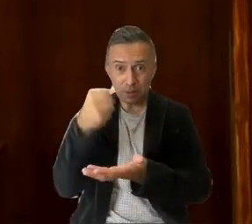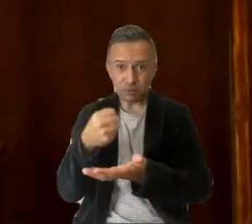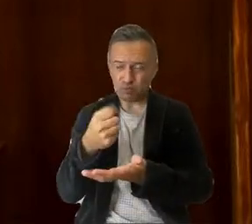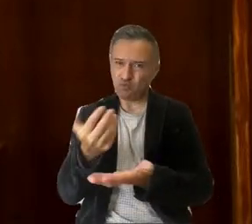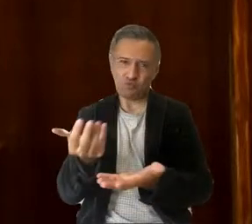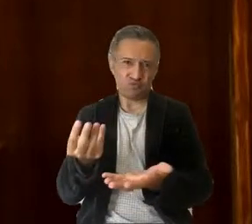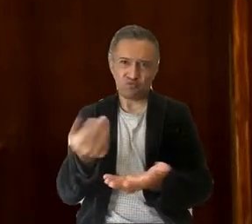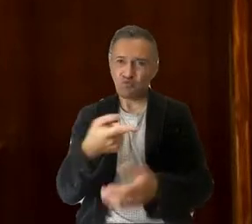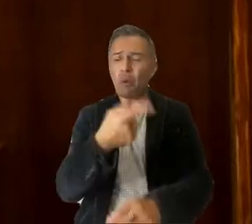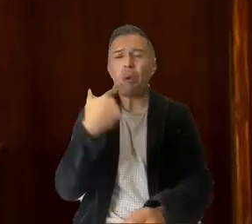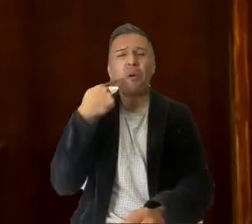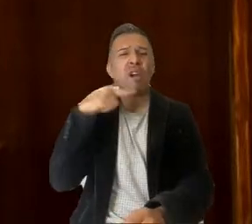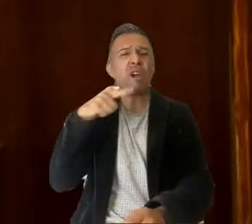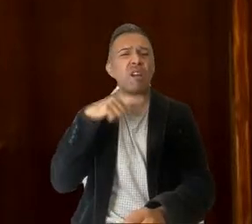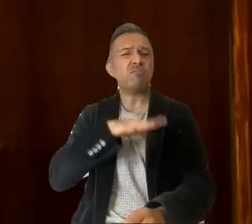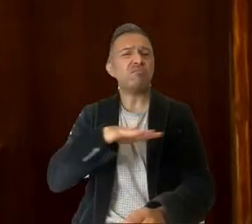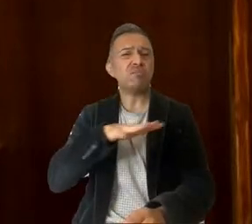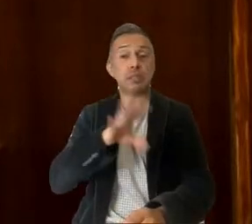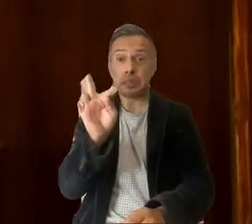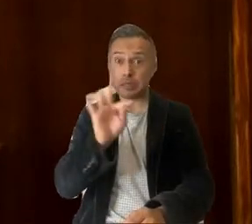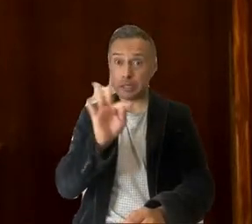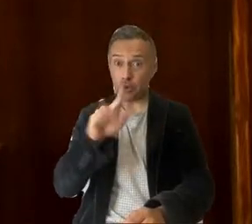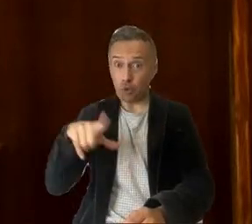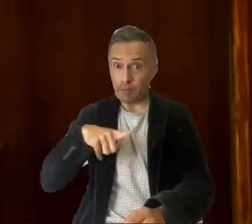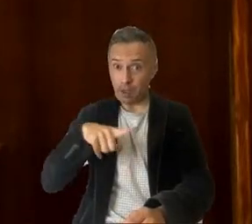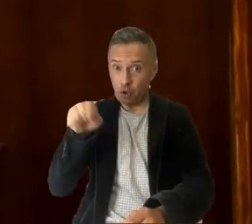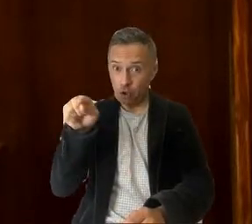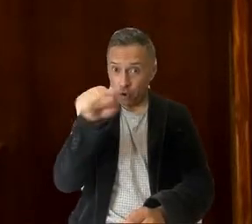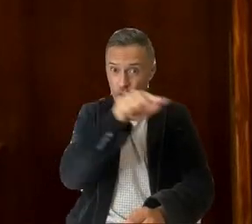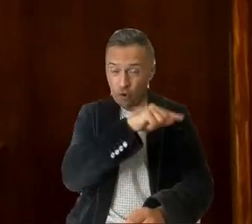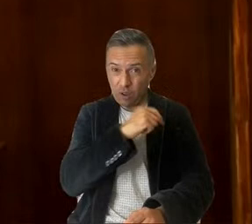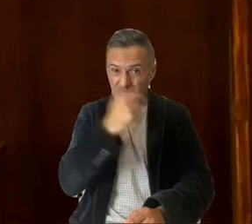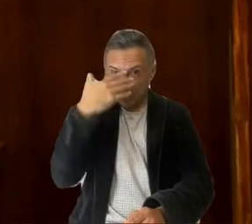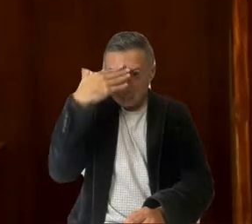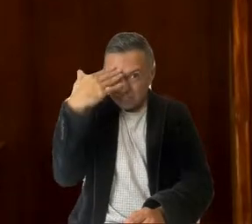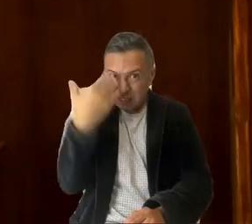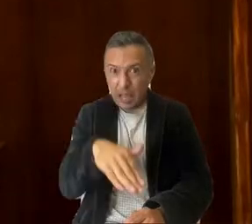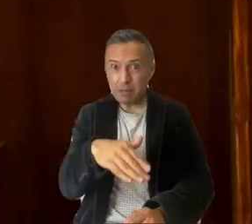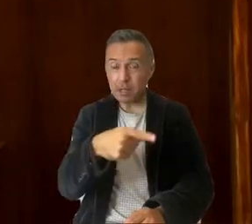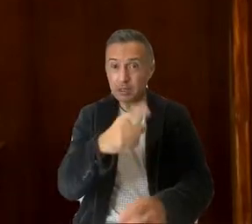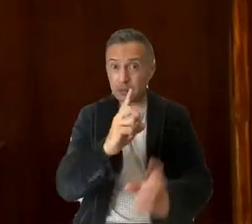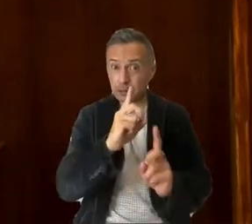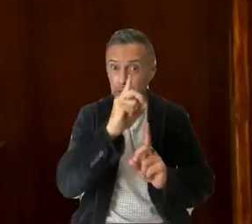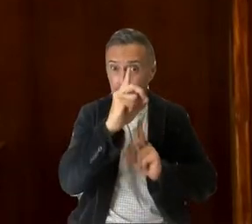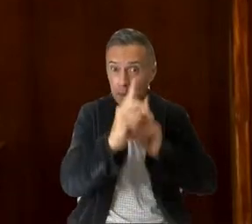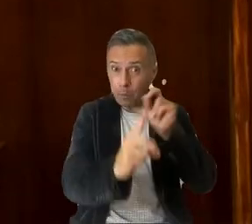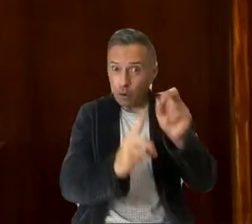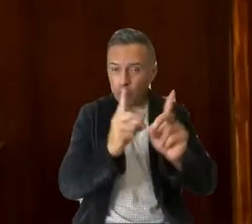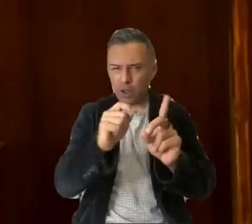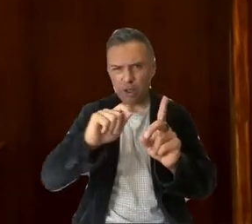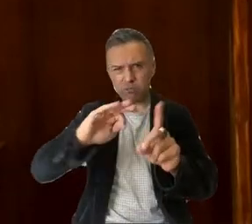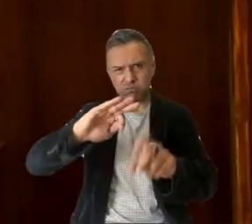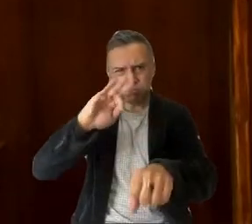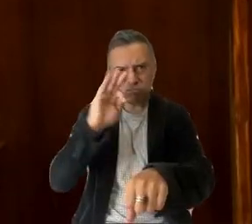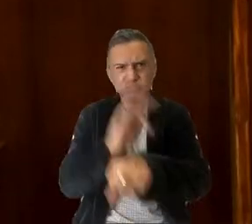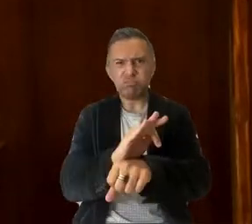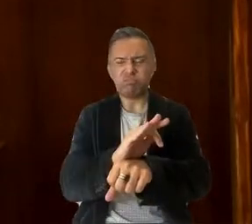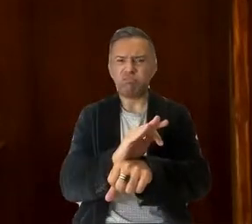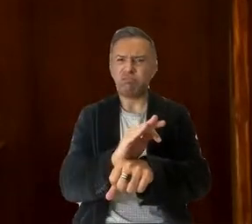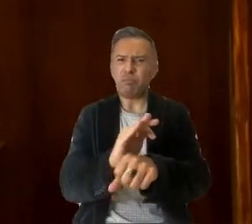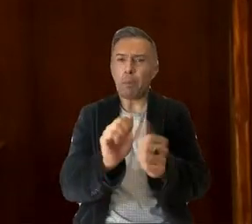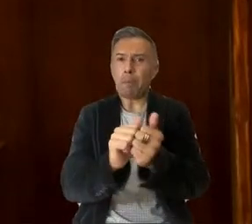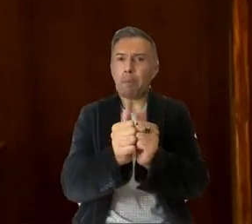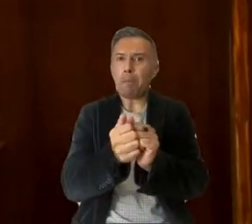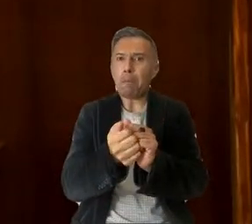las esferas de gobierno fuera plenamente consciente de la capacidad transformadora que la cultura física